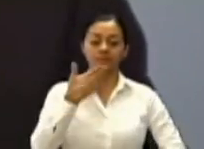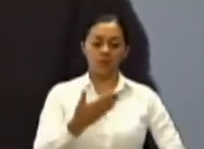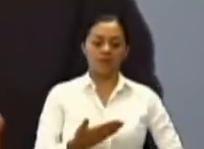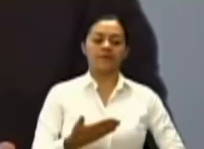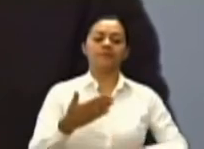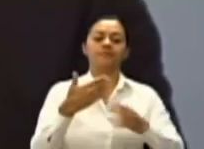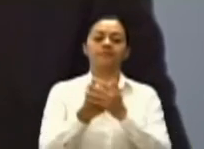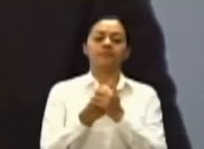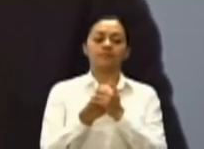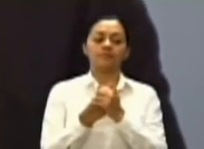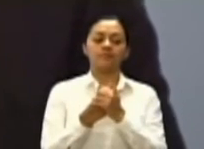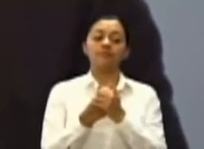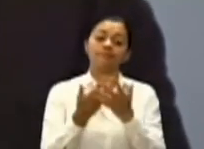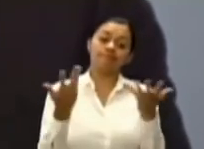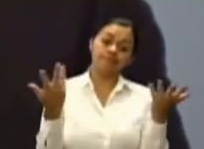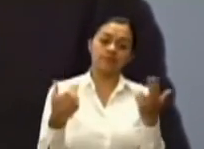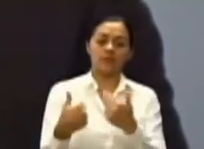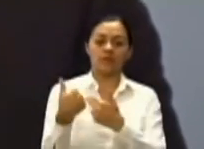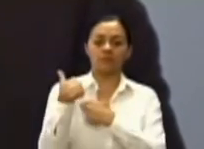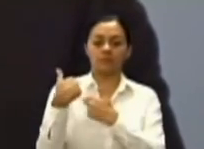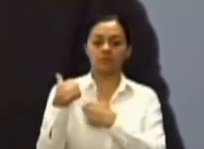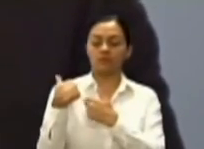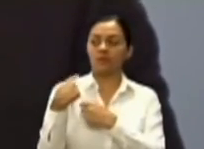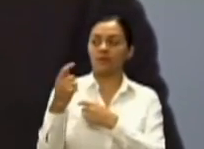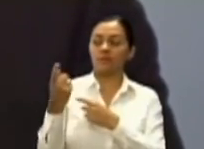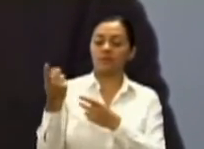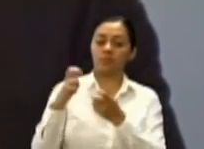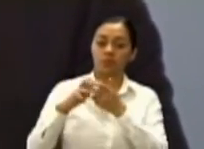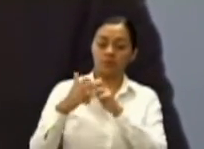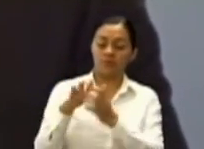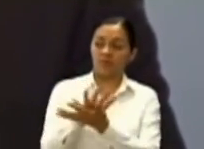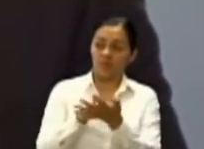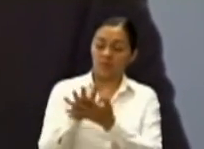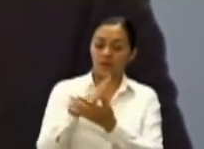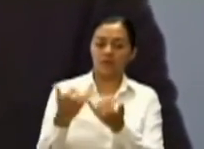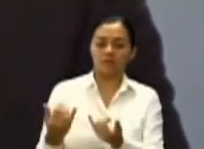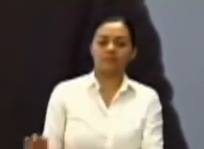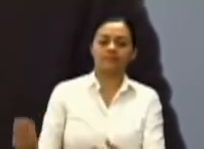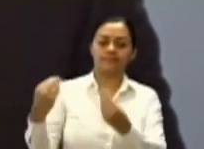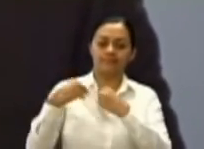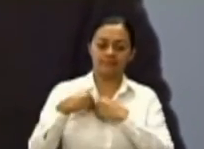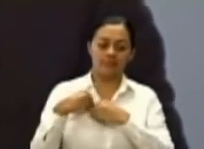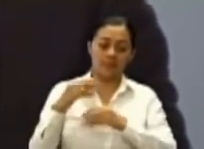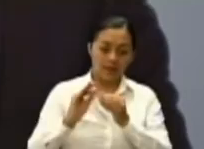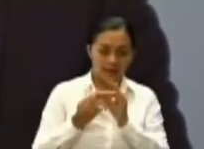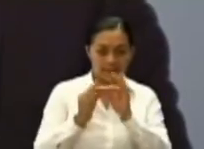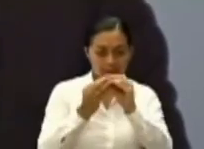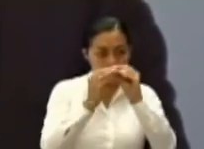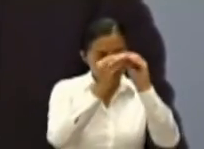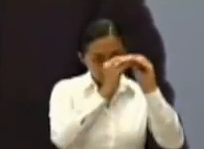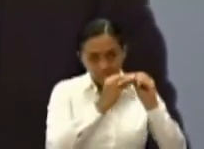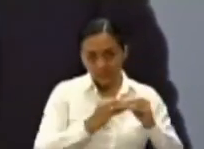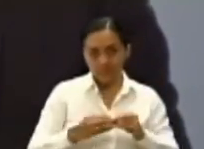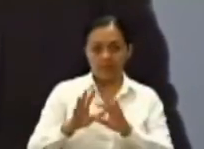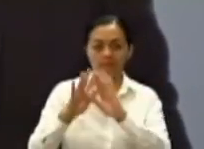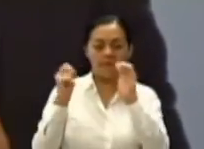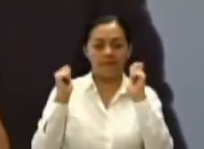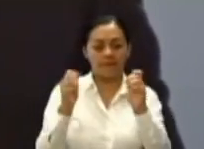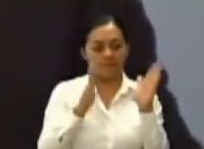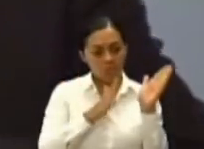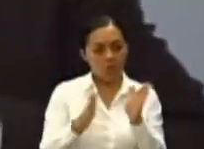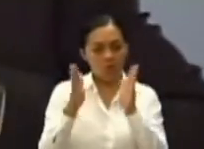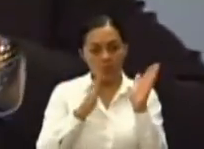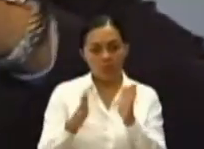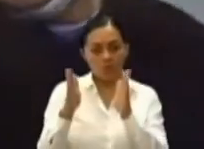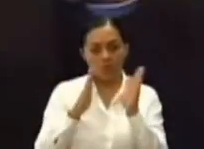superando rezagos de décadas porque si hubiera hecho las cosas planificadamente si no se hubiera satanizado la inversión el gasto público poco a poco se hubiera podido